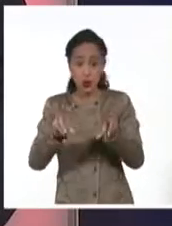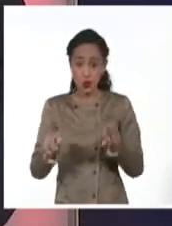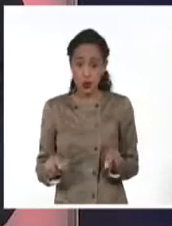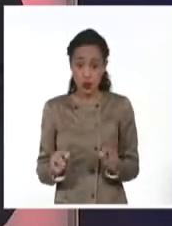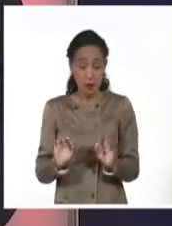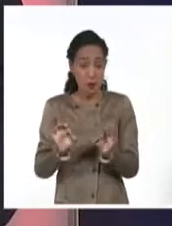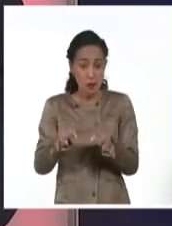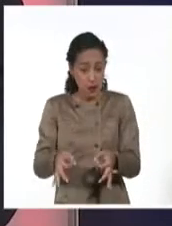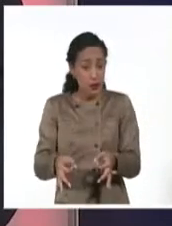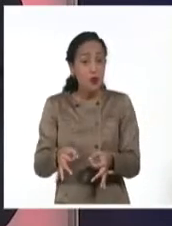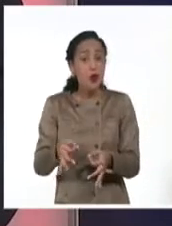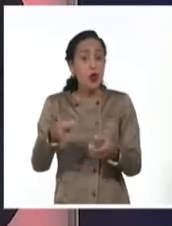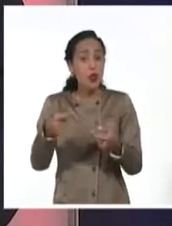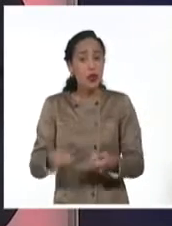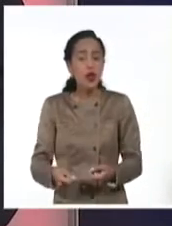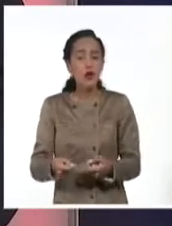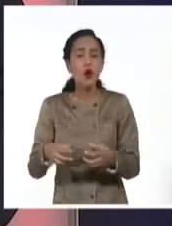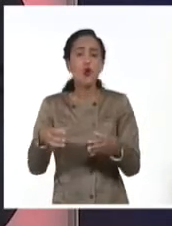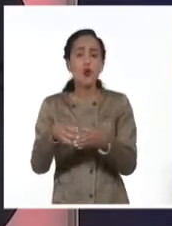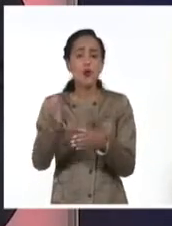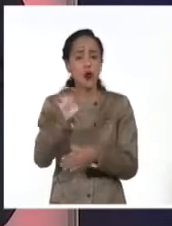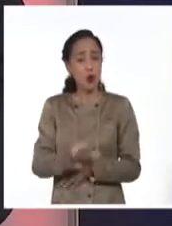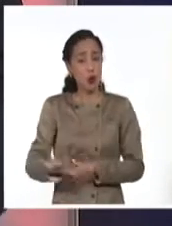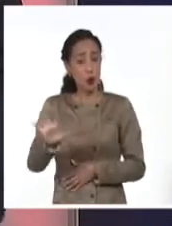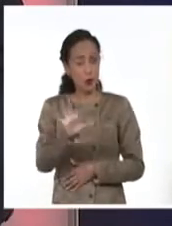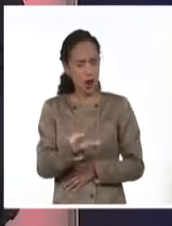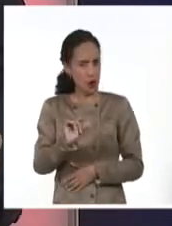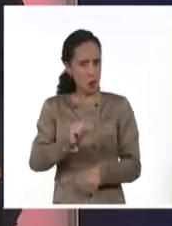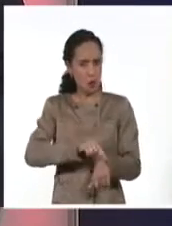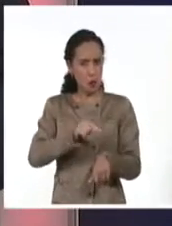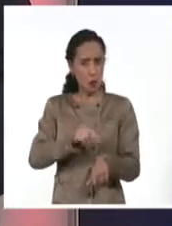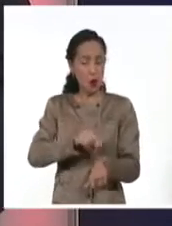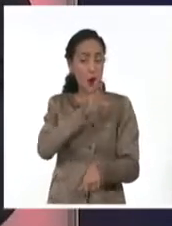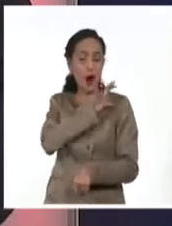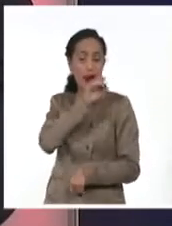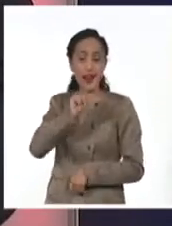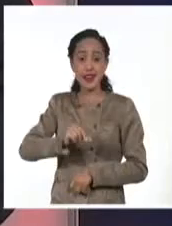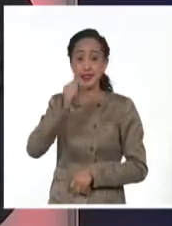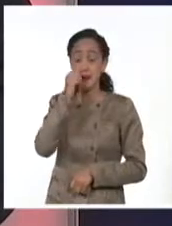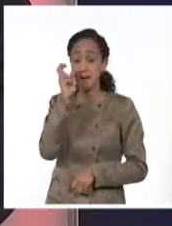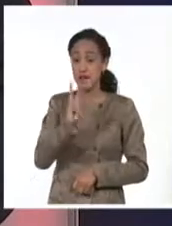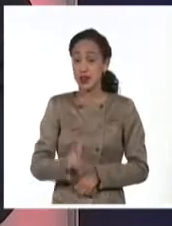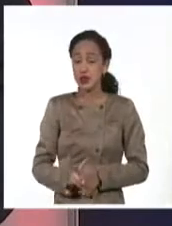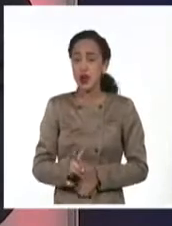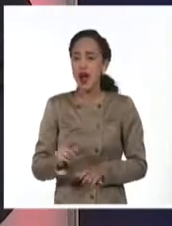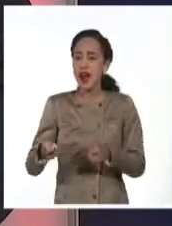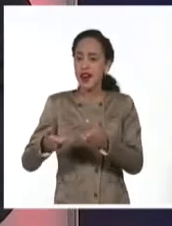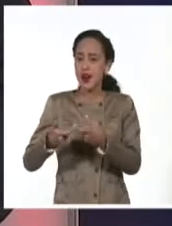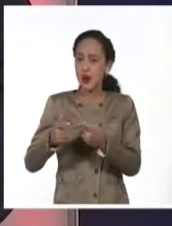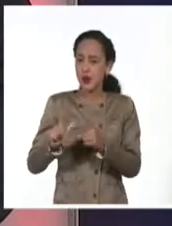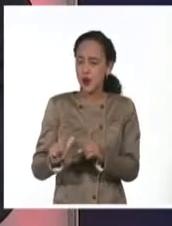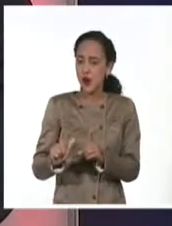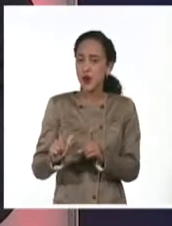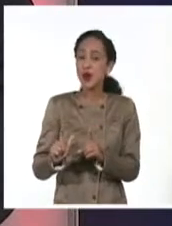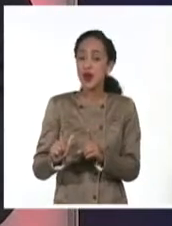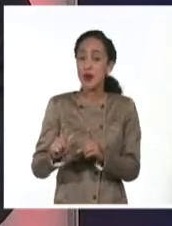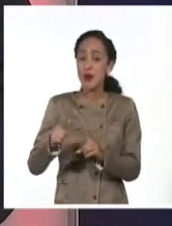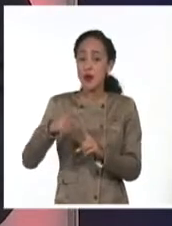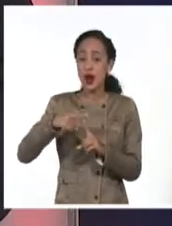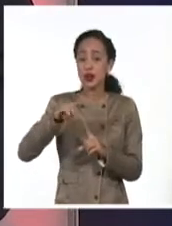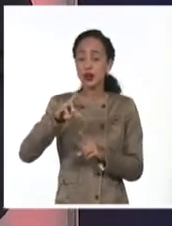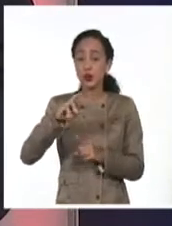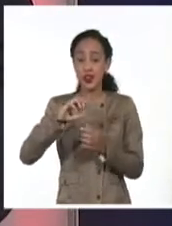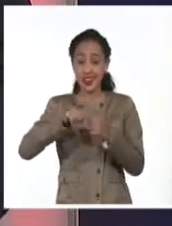mismo debe pasar con la Unión Europea. De hecho, hace poco el canciller venezolano se reunió en Turquía con el jefe de la diplomacia europea, Josep